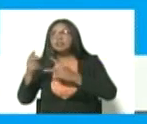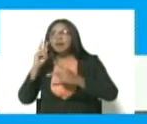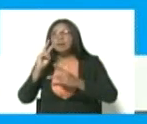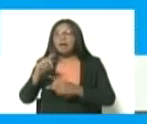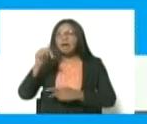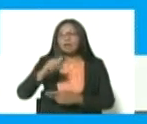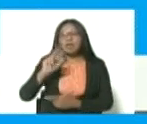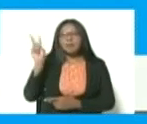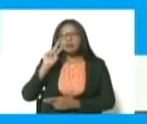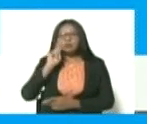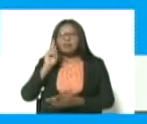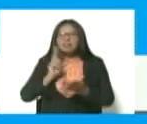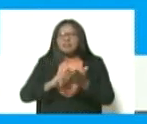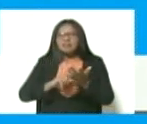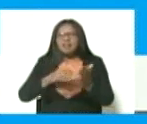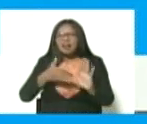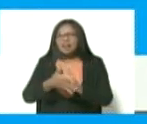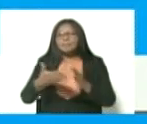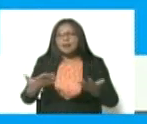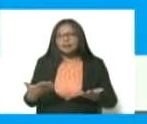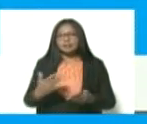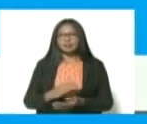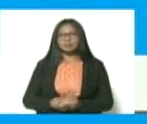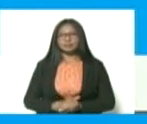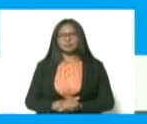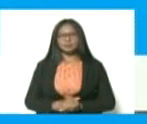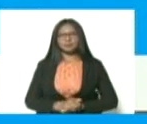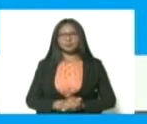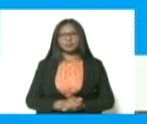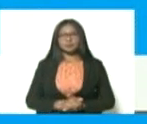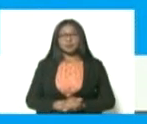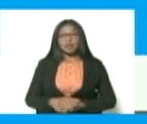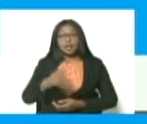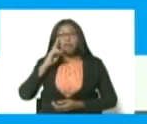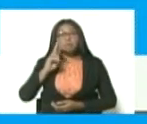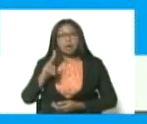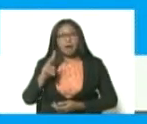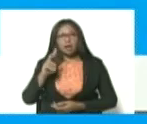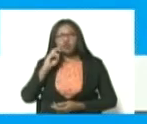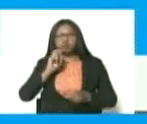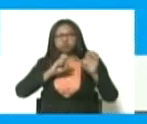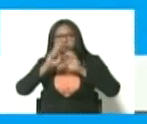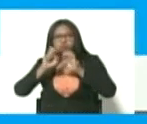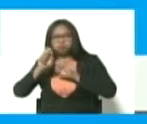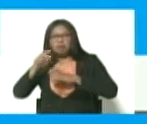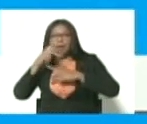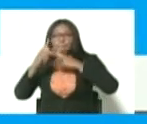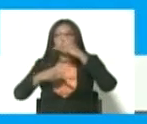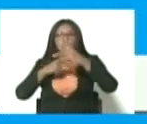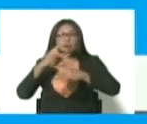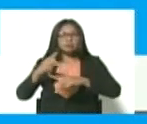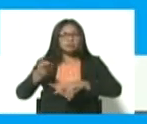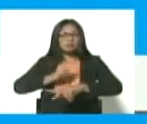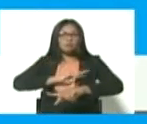Venezuela y se den cuenta de la política